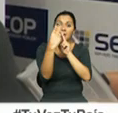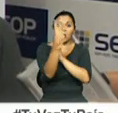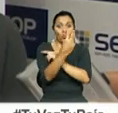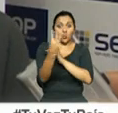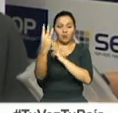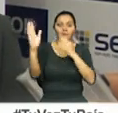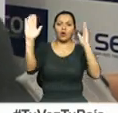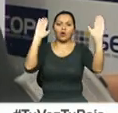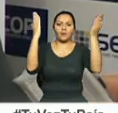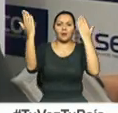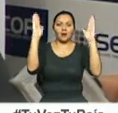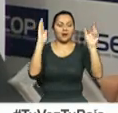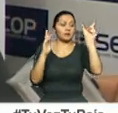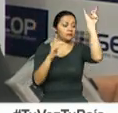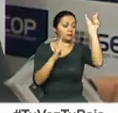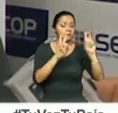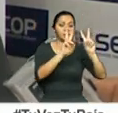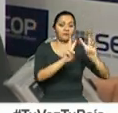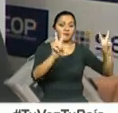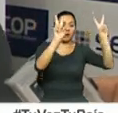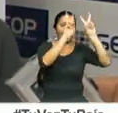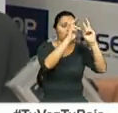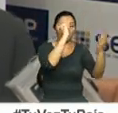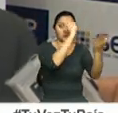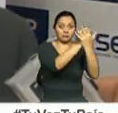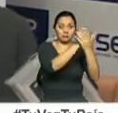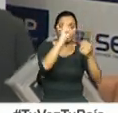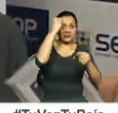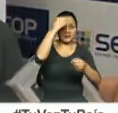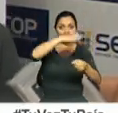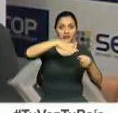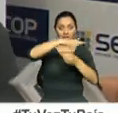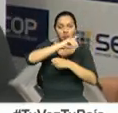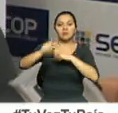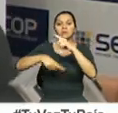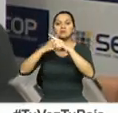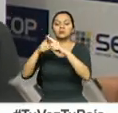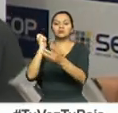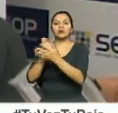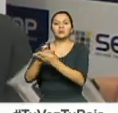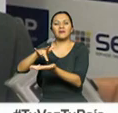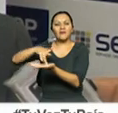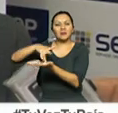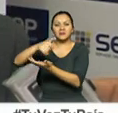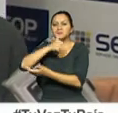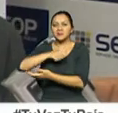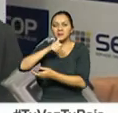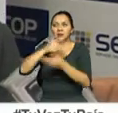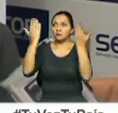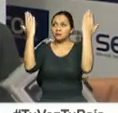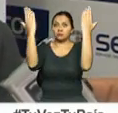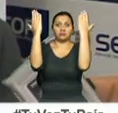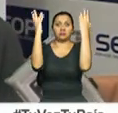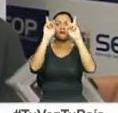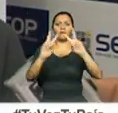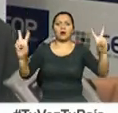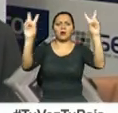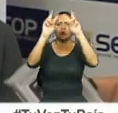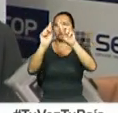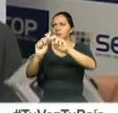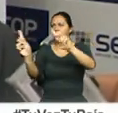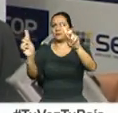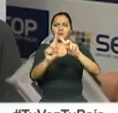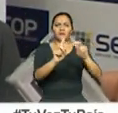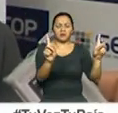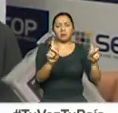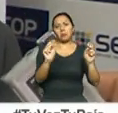comparativo entre el precio que ha comprado el Estado versus el precio que se vende en las farmacias privadas. Podemos ver que hay diferencias de más